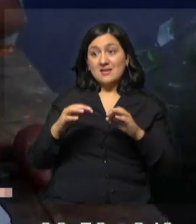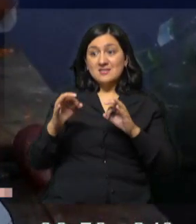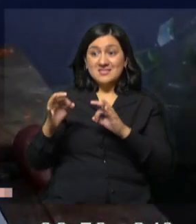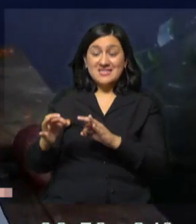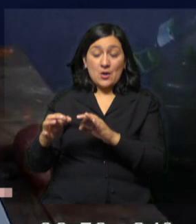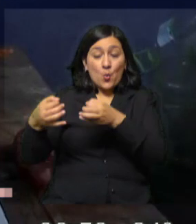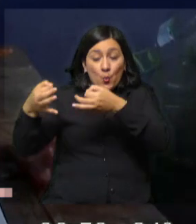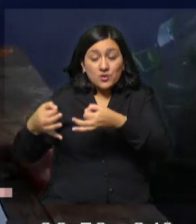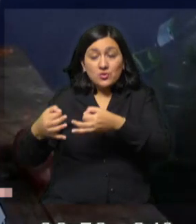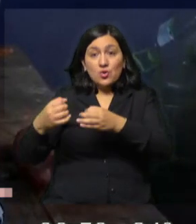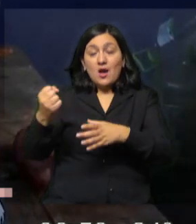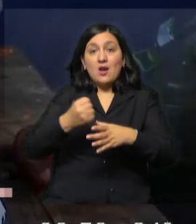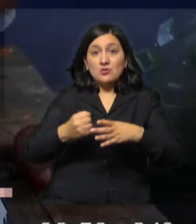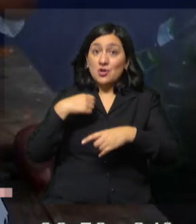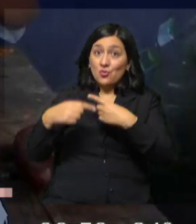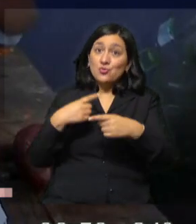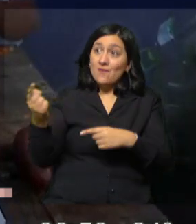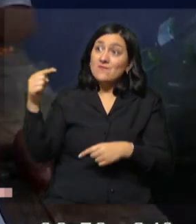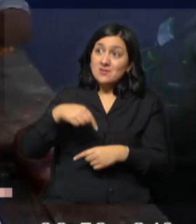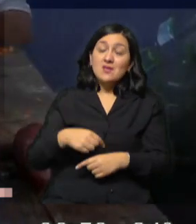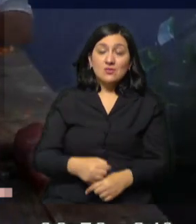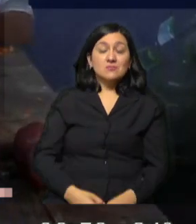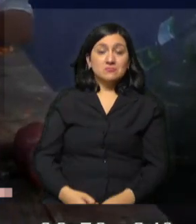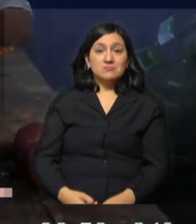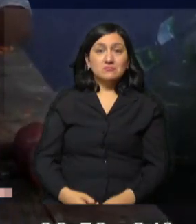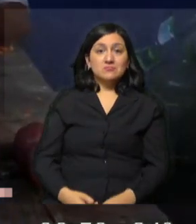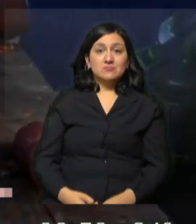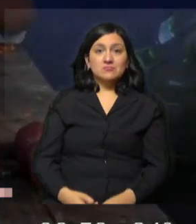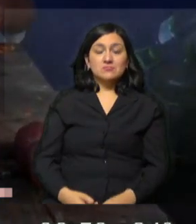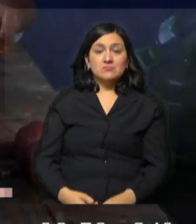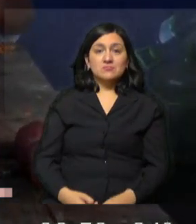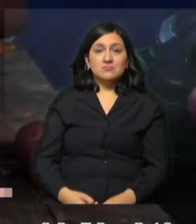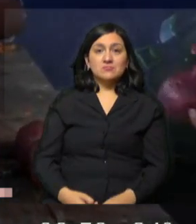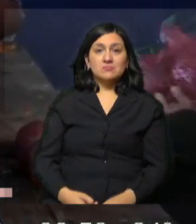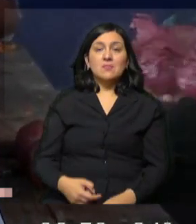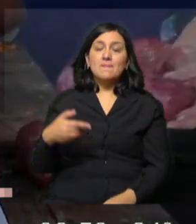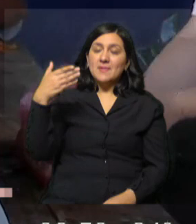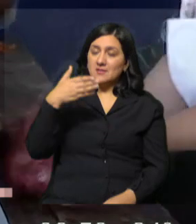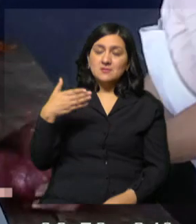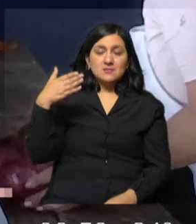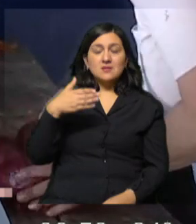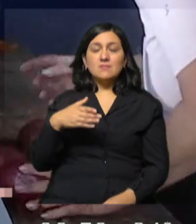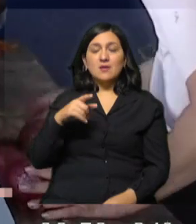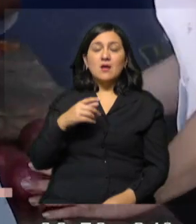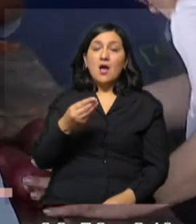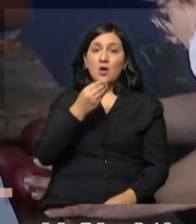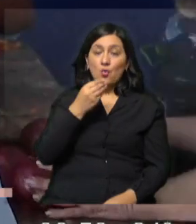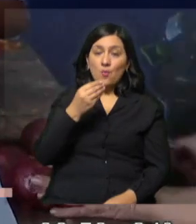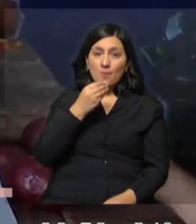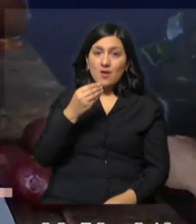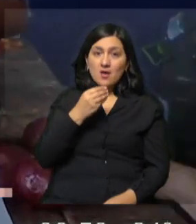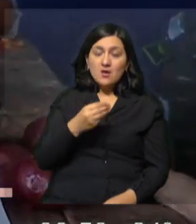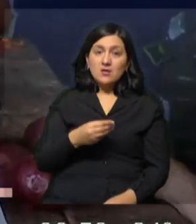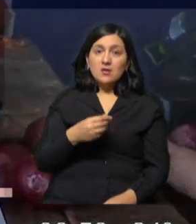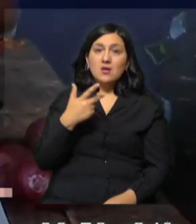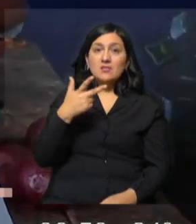olla. Digo, y sigue viniendo esa señora, increíblemente sigue viniendo esa señora. Uh-huh. Sigue participando, viene a levantar los alimentos, los